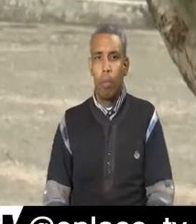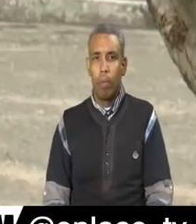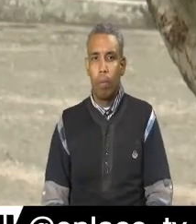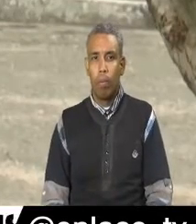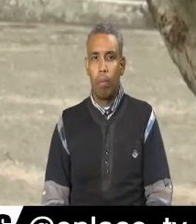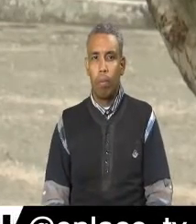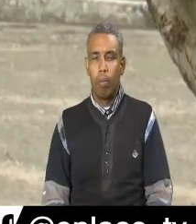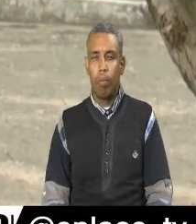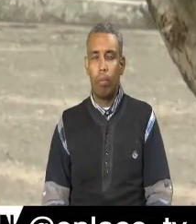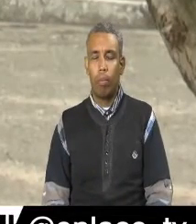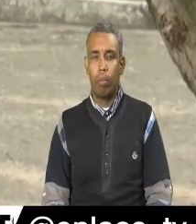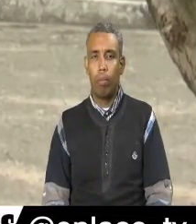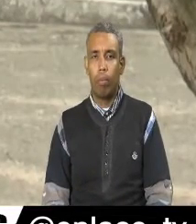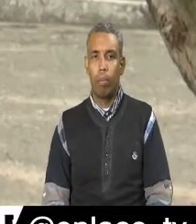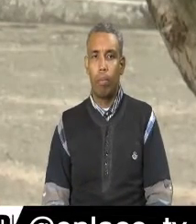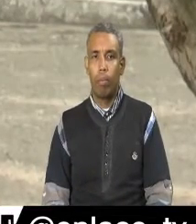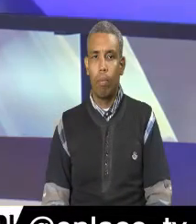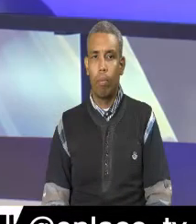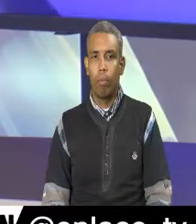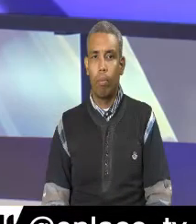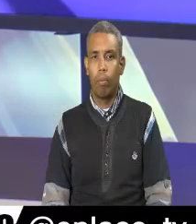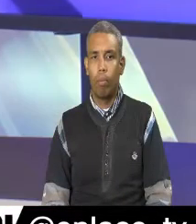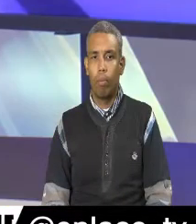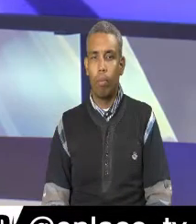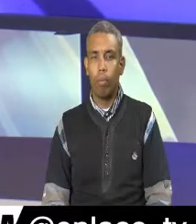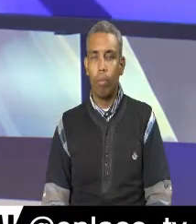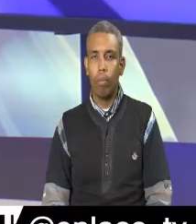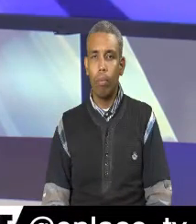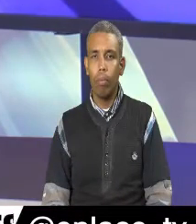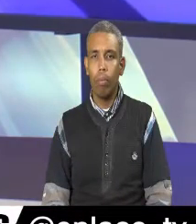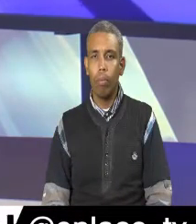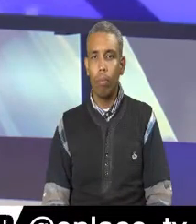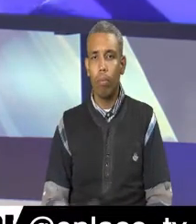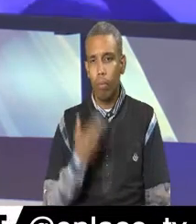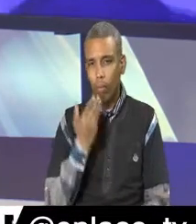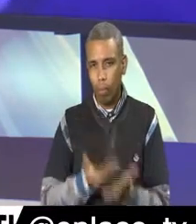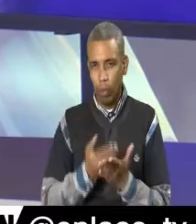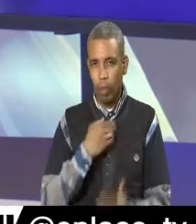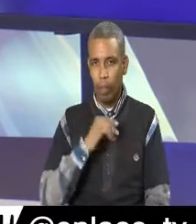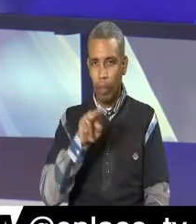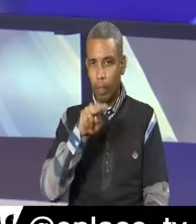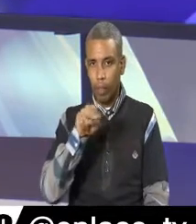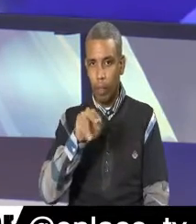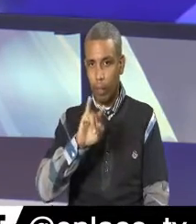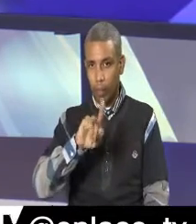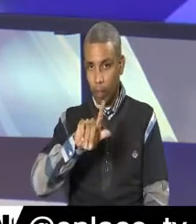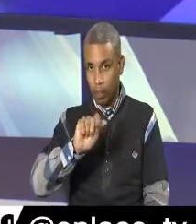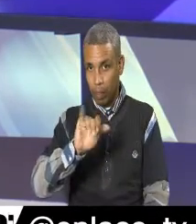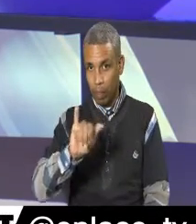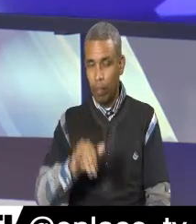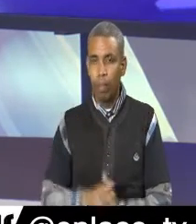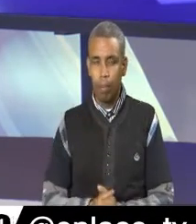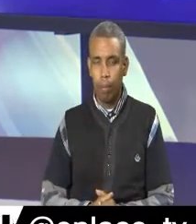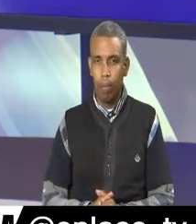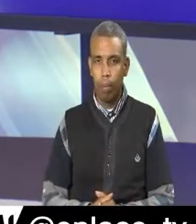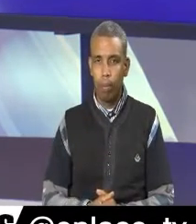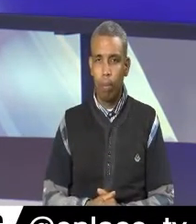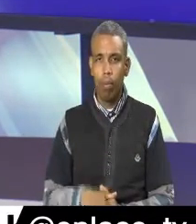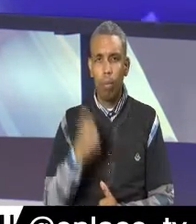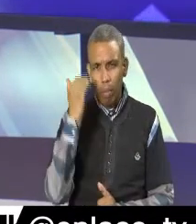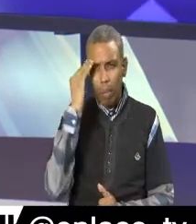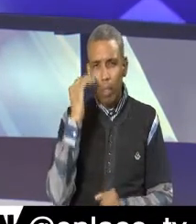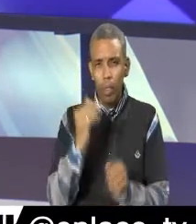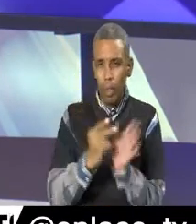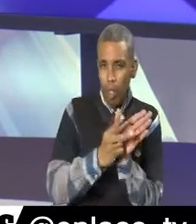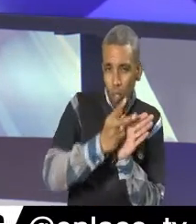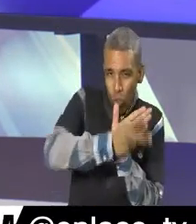Por ahora continúen ustedes con más desde el estudio. Gracias, Uray, por su información. Y cerca al monumento a la locomotora murió esta